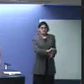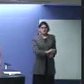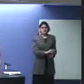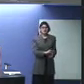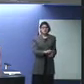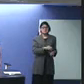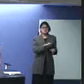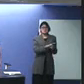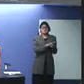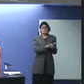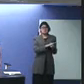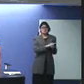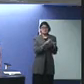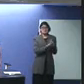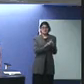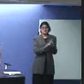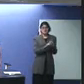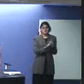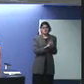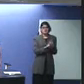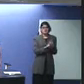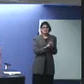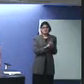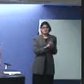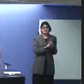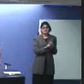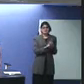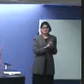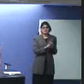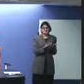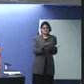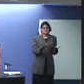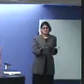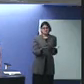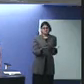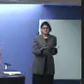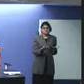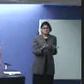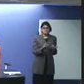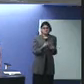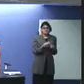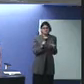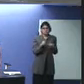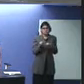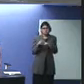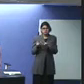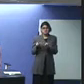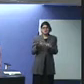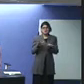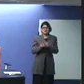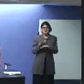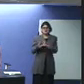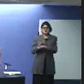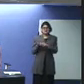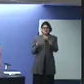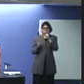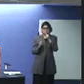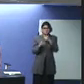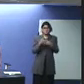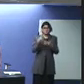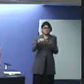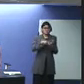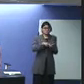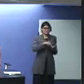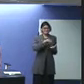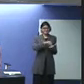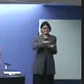se mantengan en lo privado es menos probable que haya medidas comunitarias, dado que lo público se ve reflejado en la